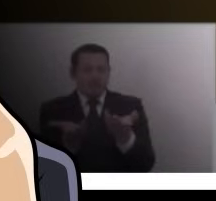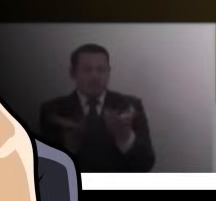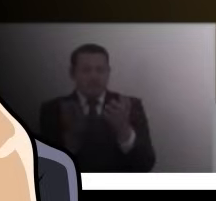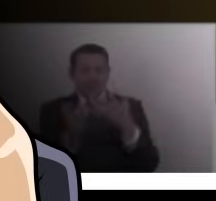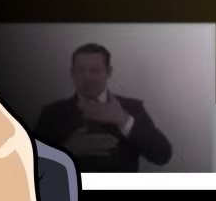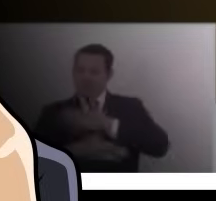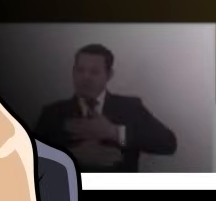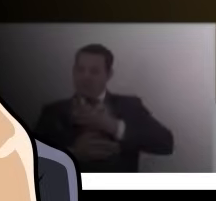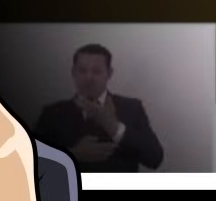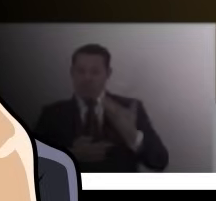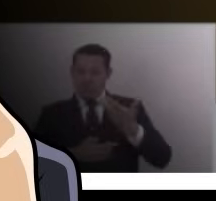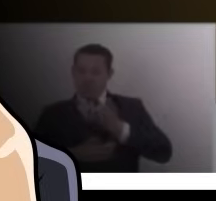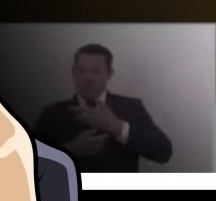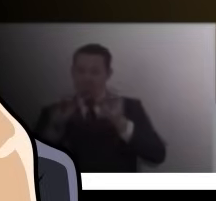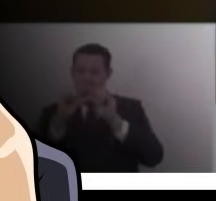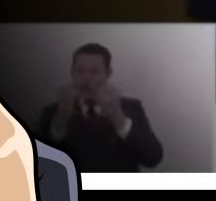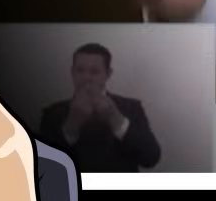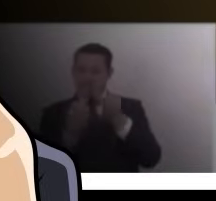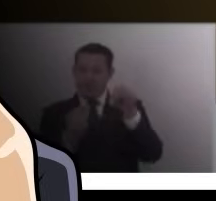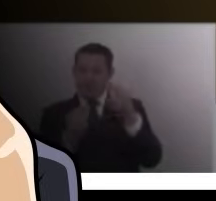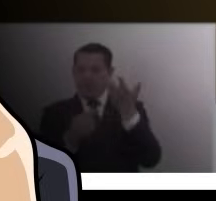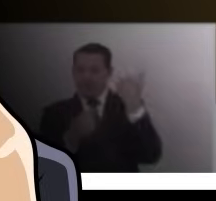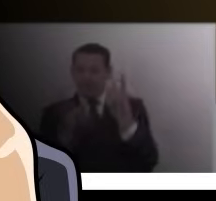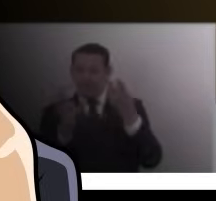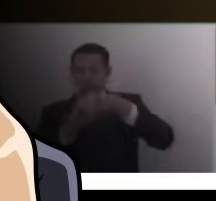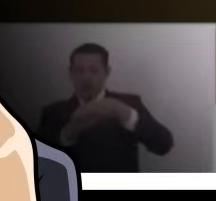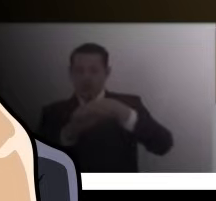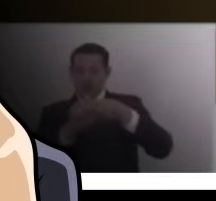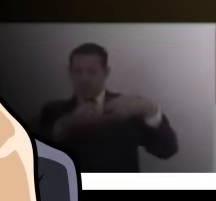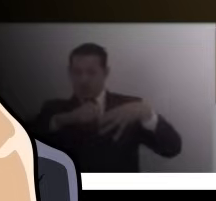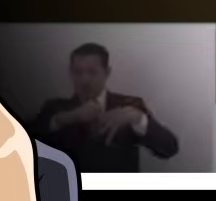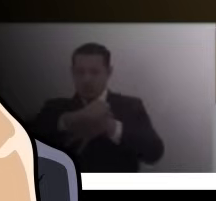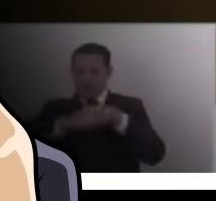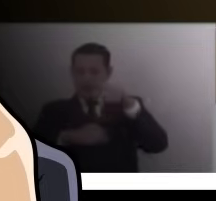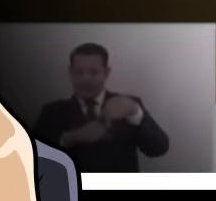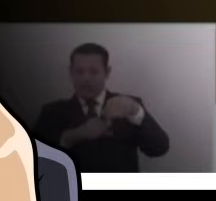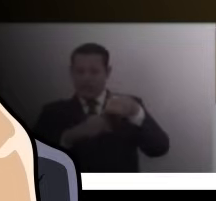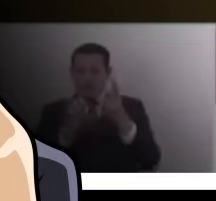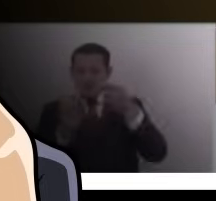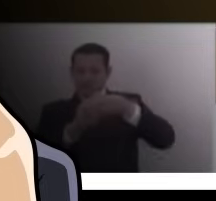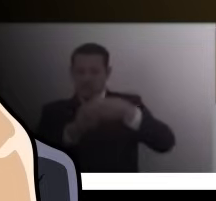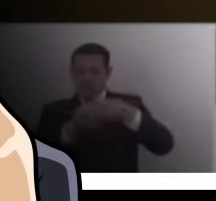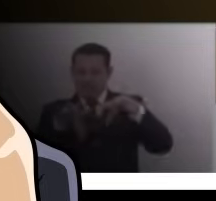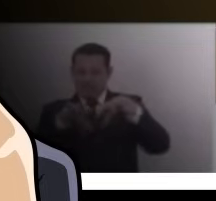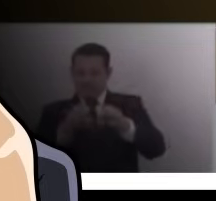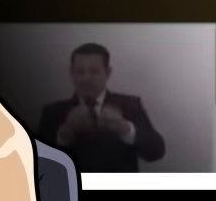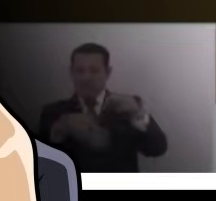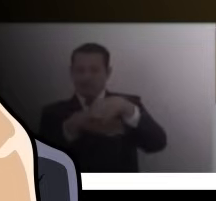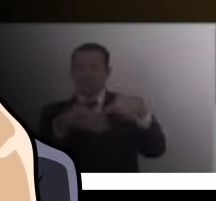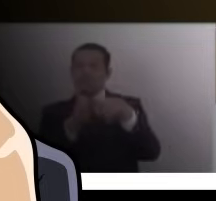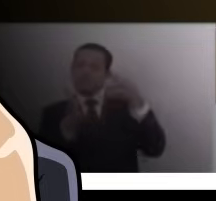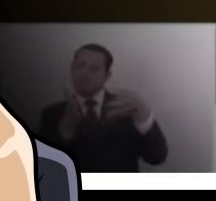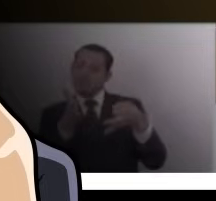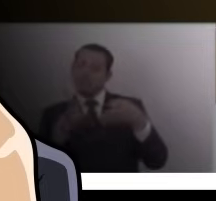al gusto de todos esos que estaban antes acá, de todos esos corruptos que estaban antes en esta